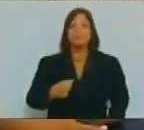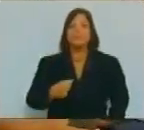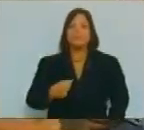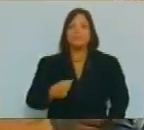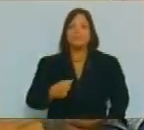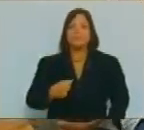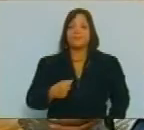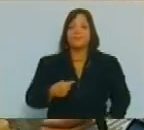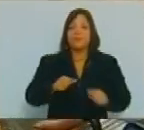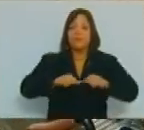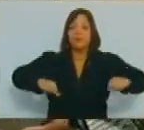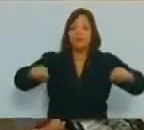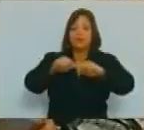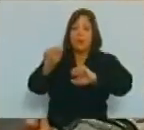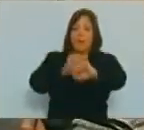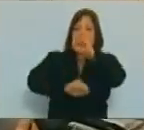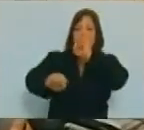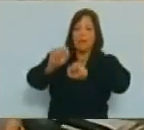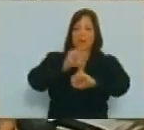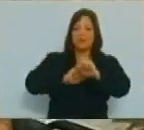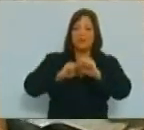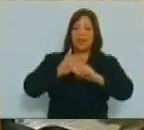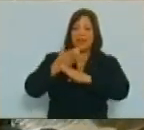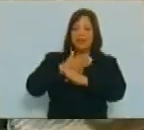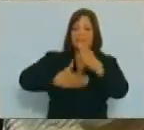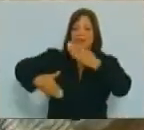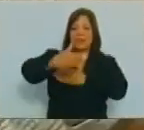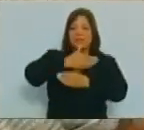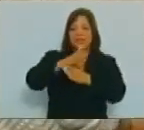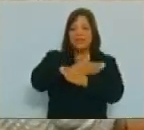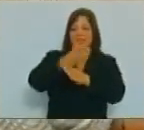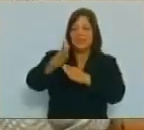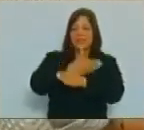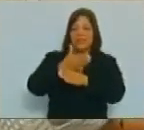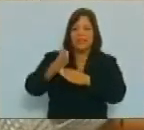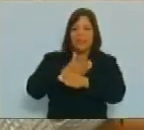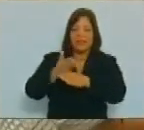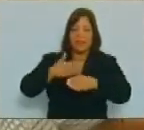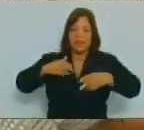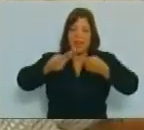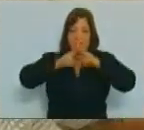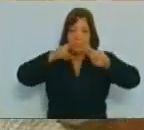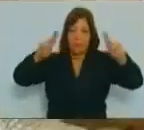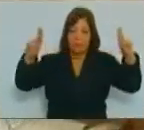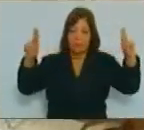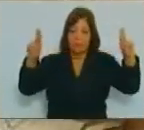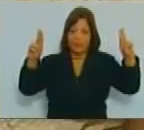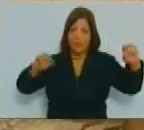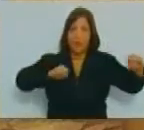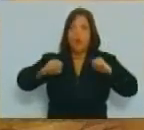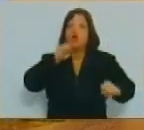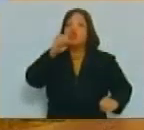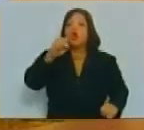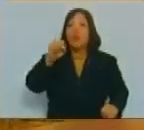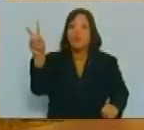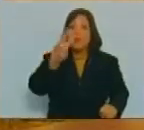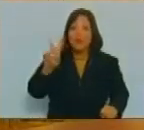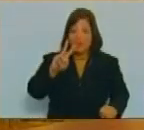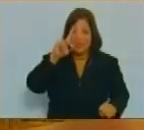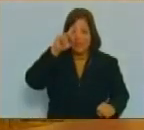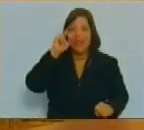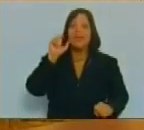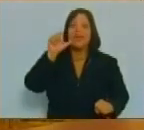en el área de prevención integral convivencia solidaria y paz el movimiento somos venezuela